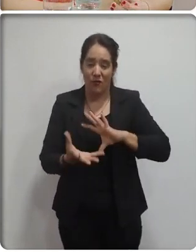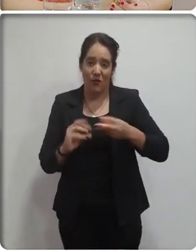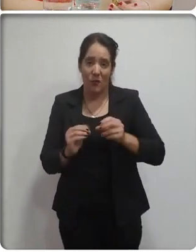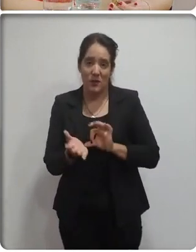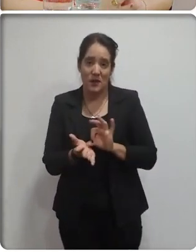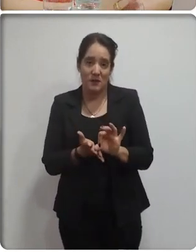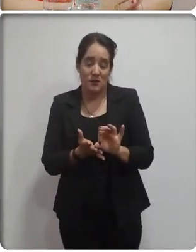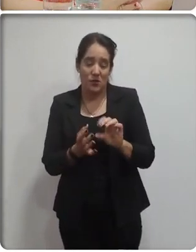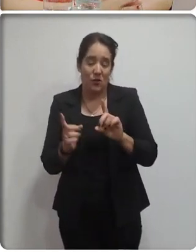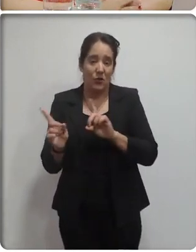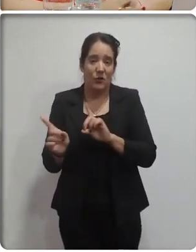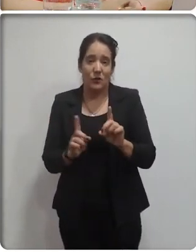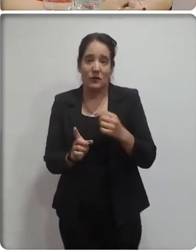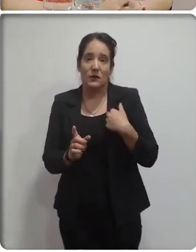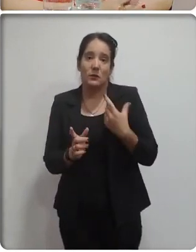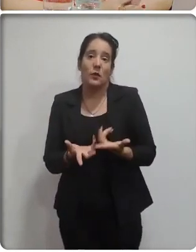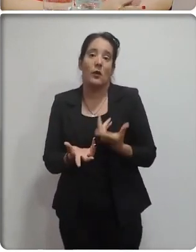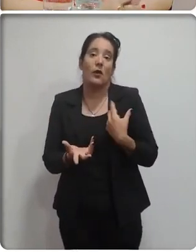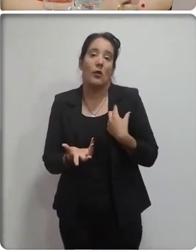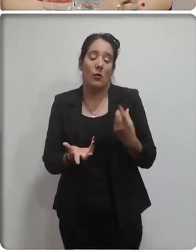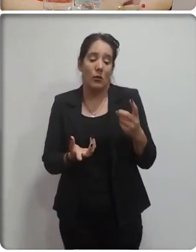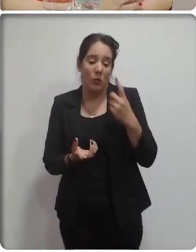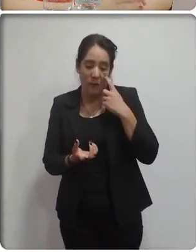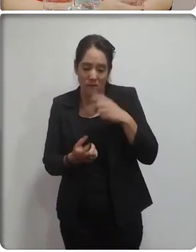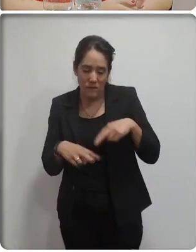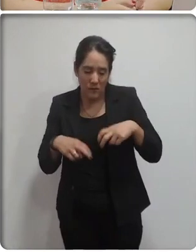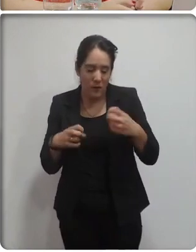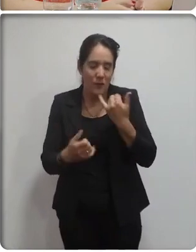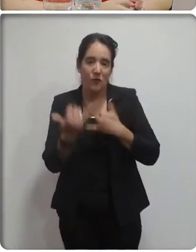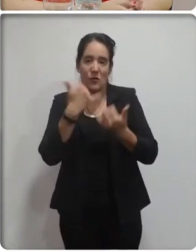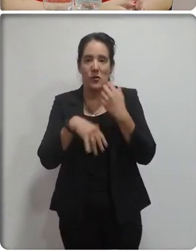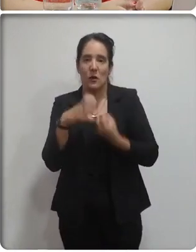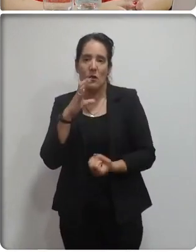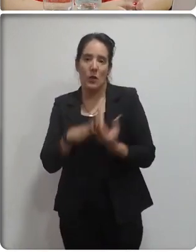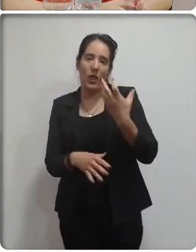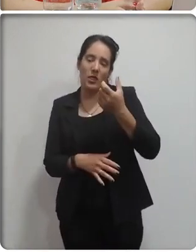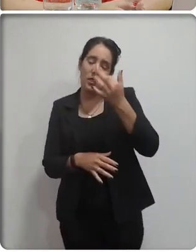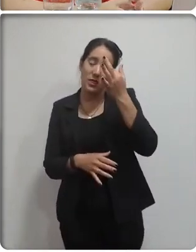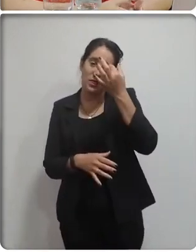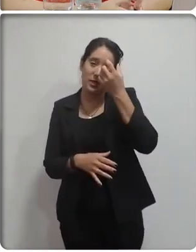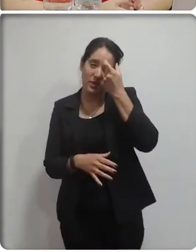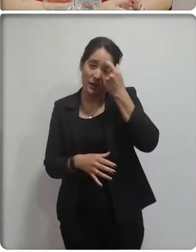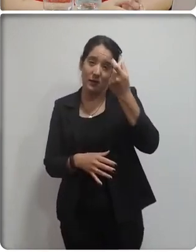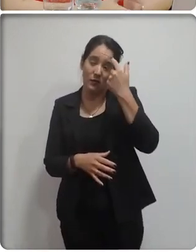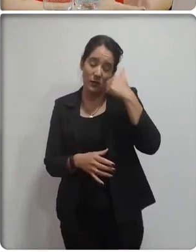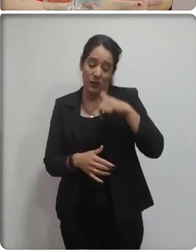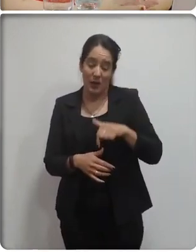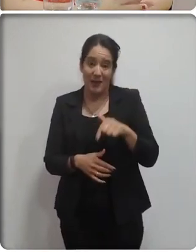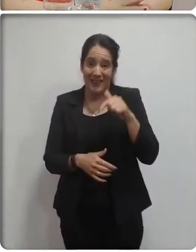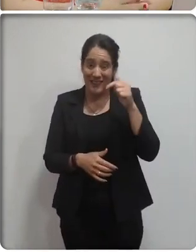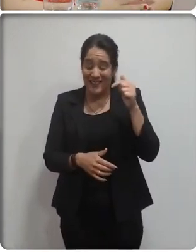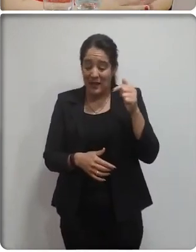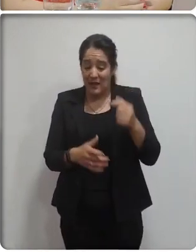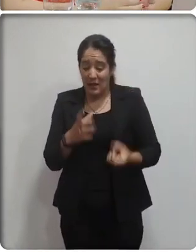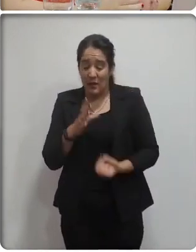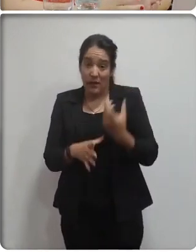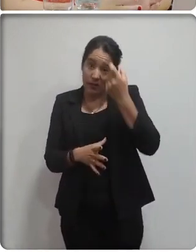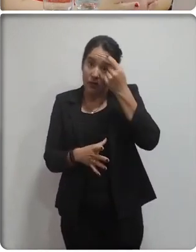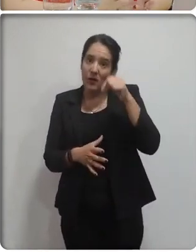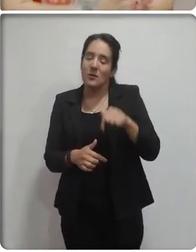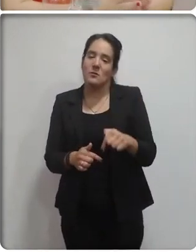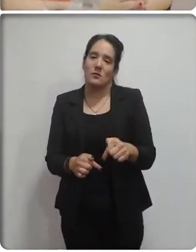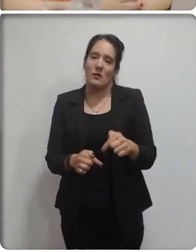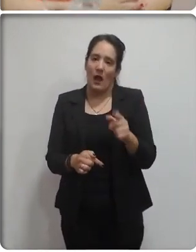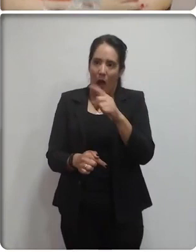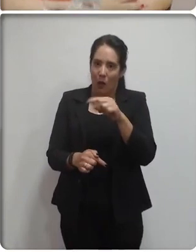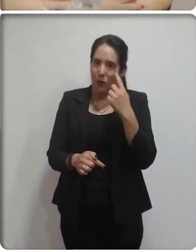de procedimientos basados en la evidencia para la incorporación de nuevas tecnologías, que en este punto tuvimos, algunos de los que